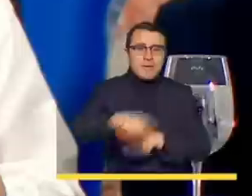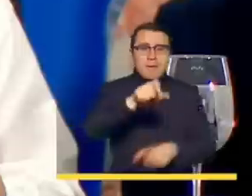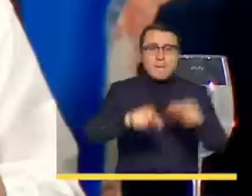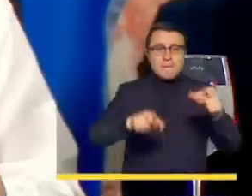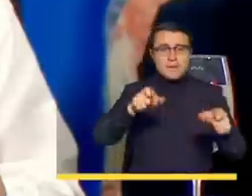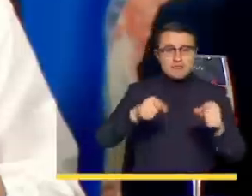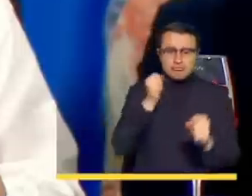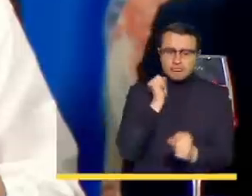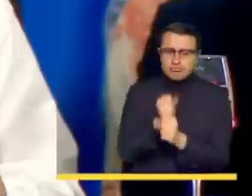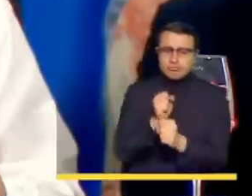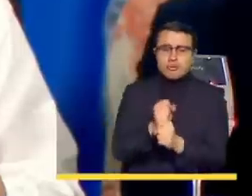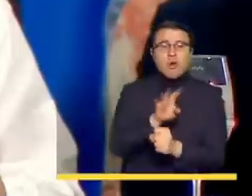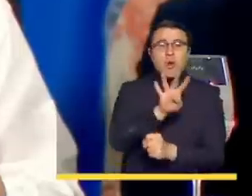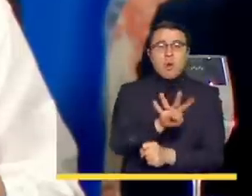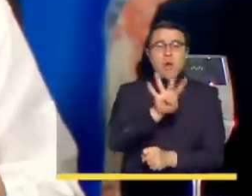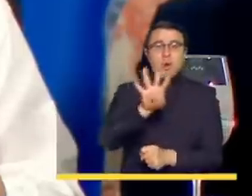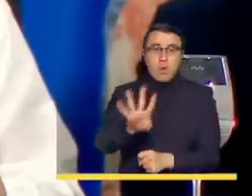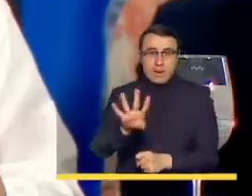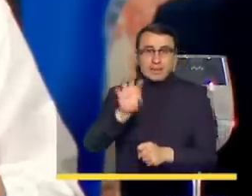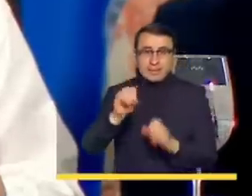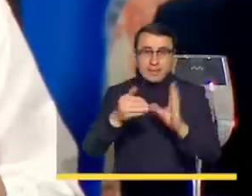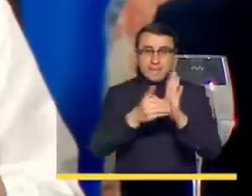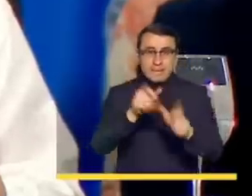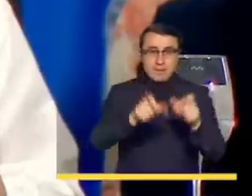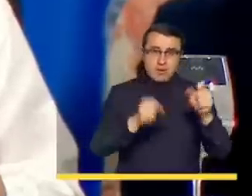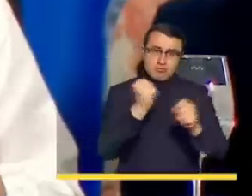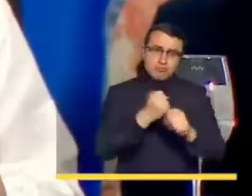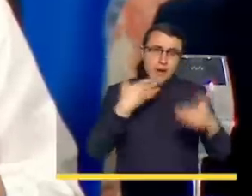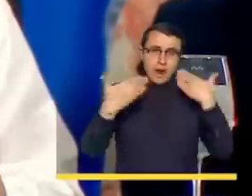a 440 mil productores